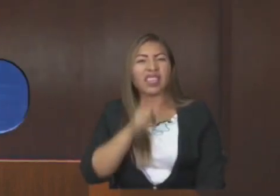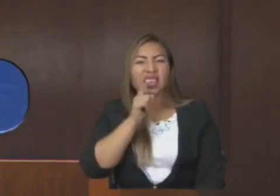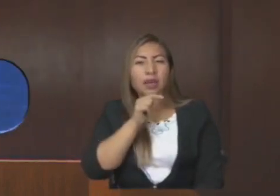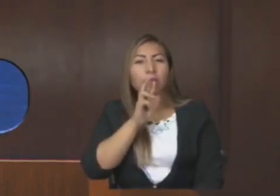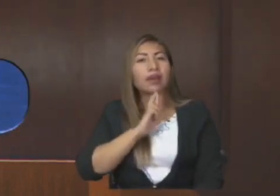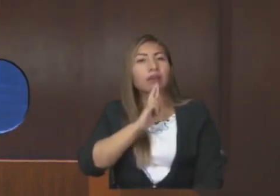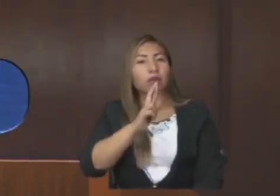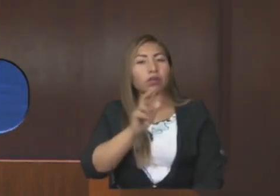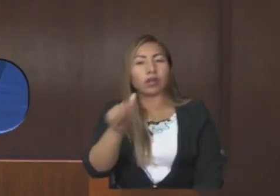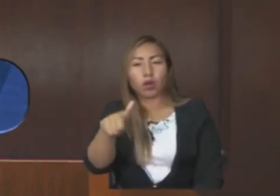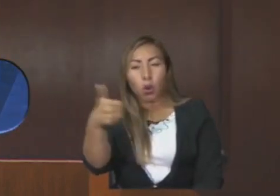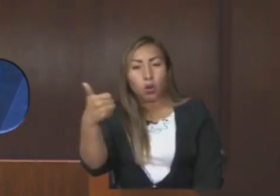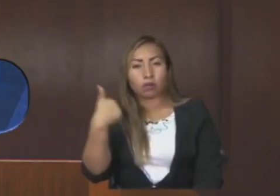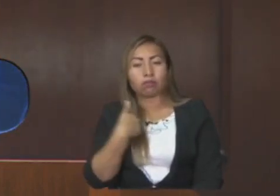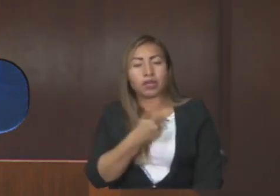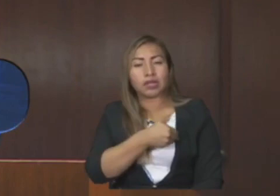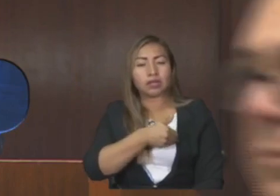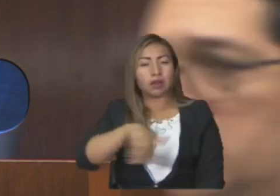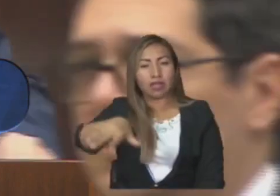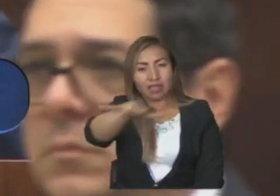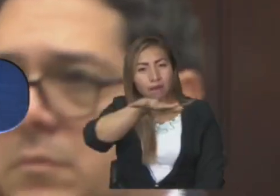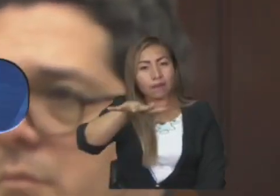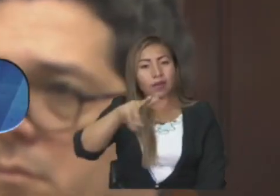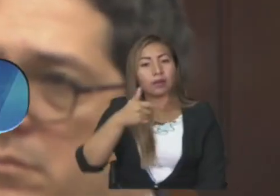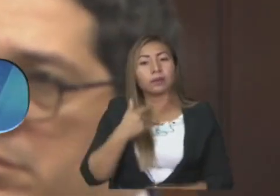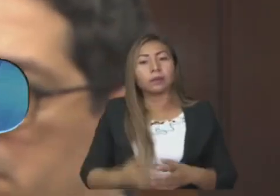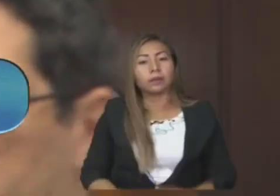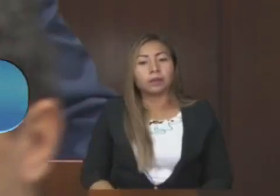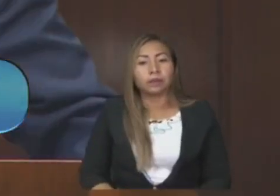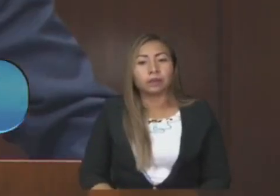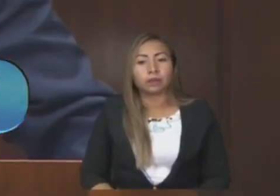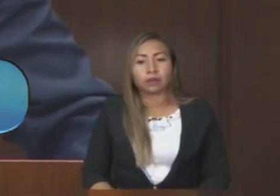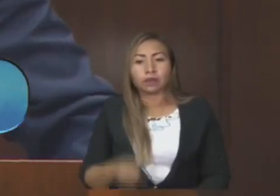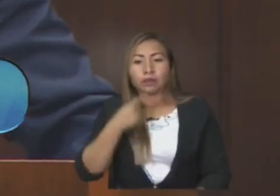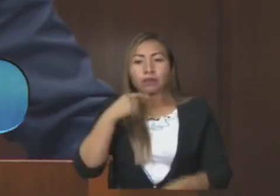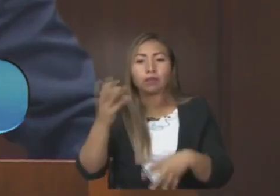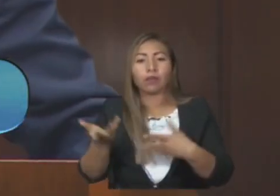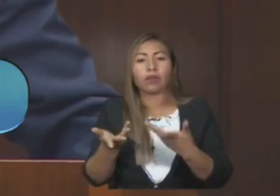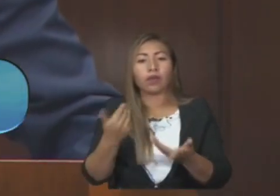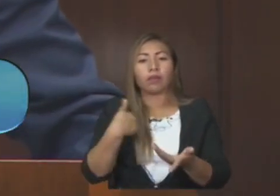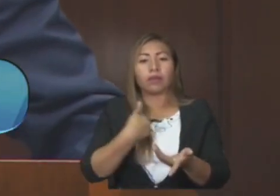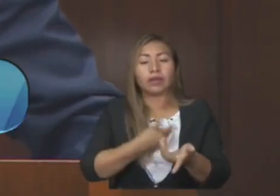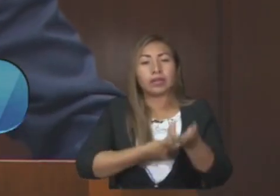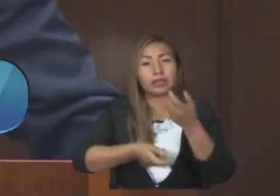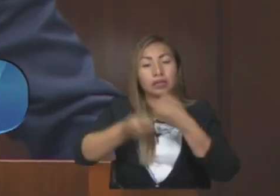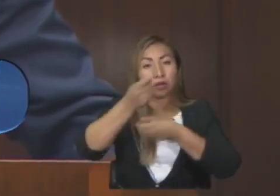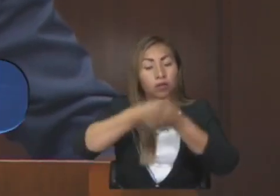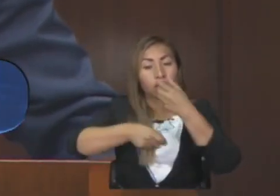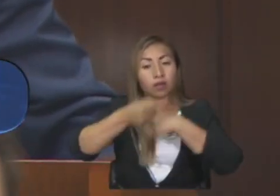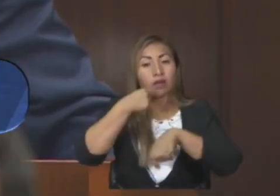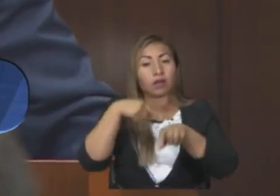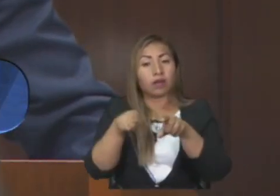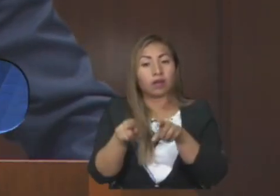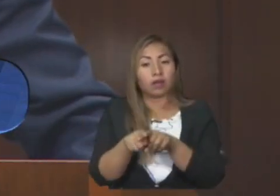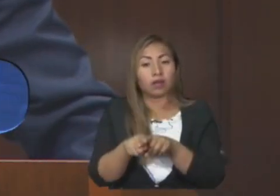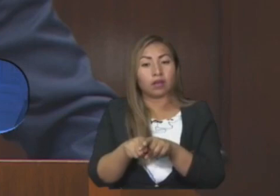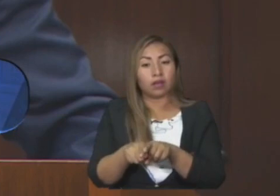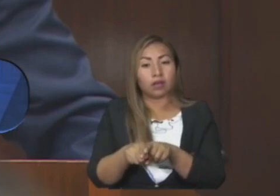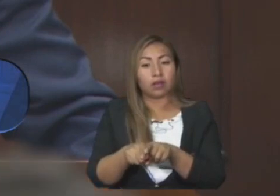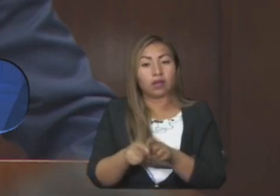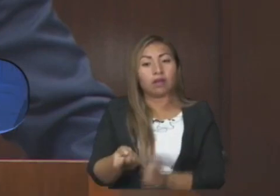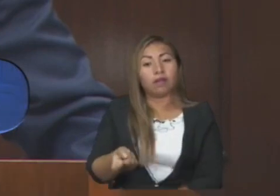Arranco con la pregunta número 13. ¿Cómo justifica el Ministerio de Comercio e Industrias la opacidad y falta